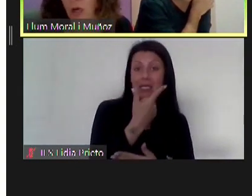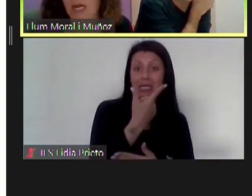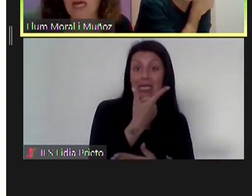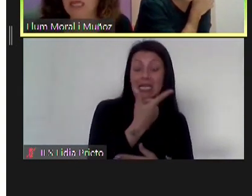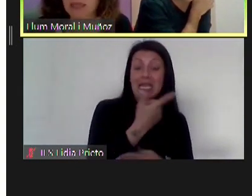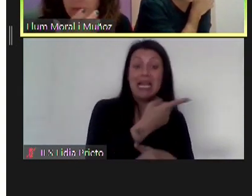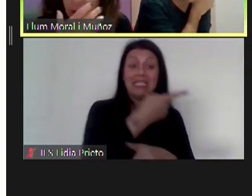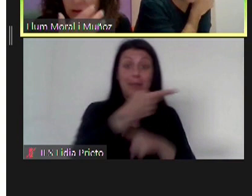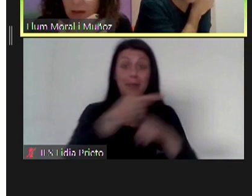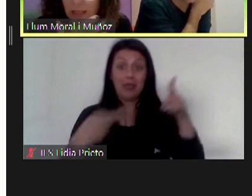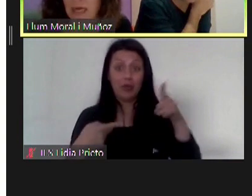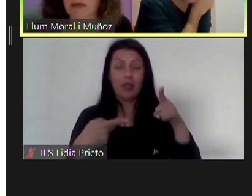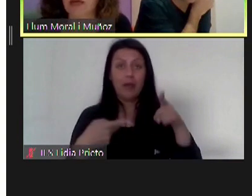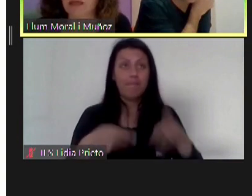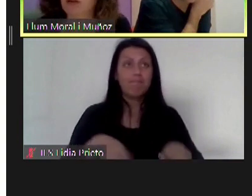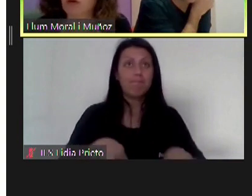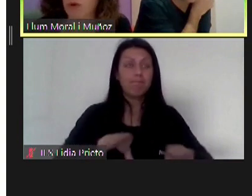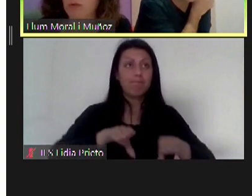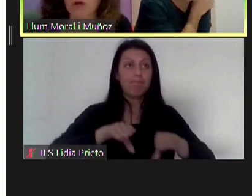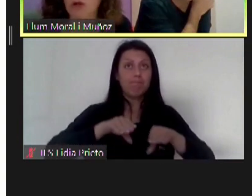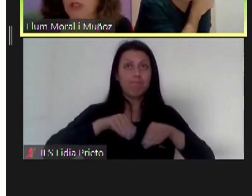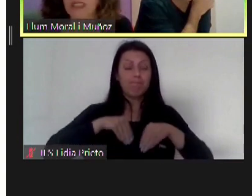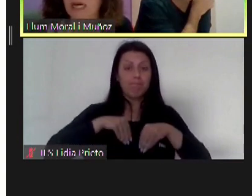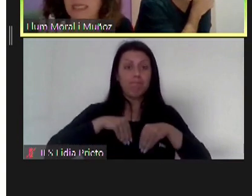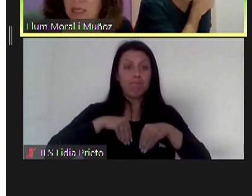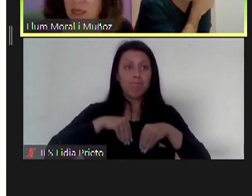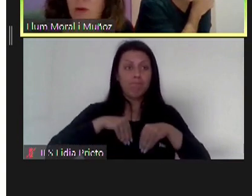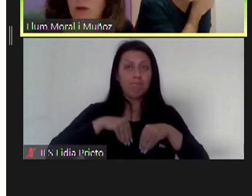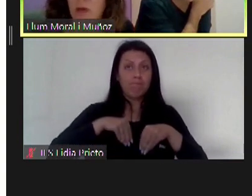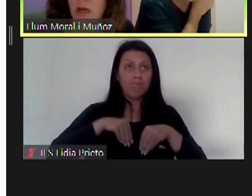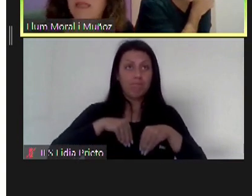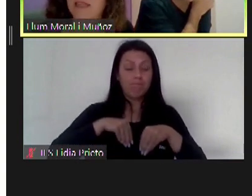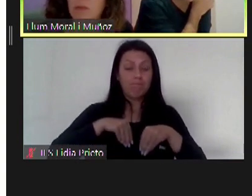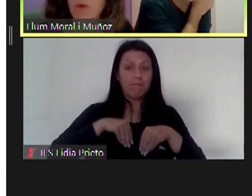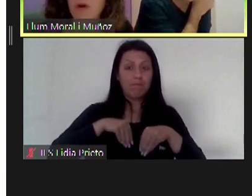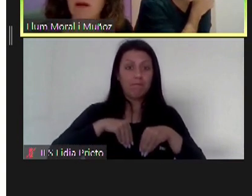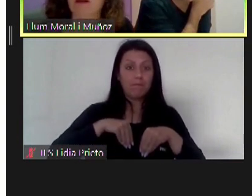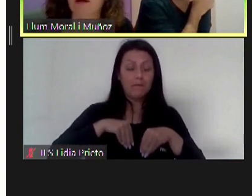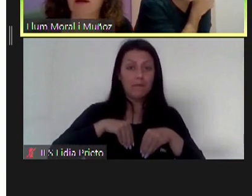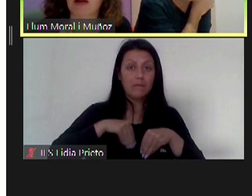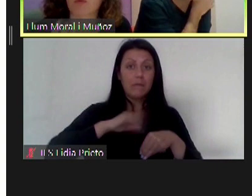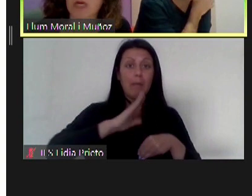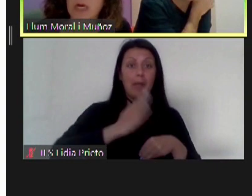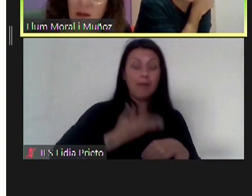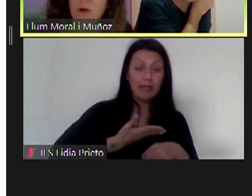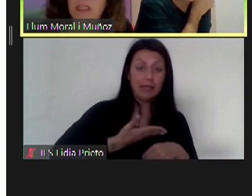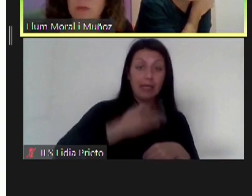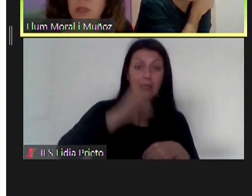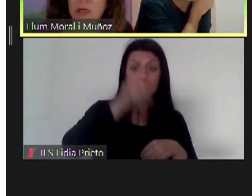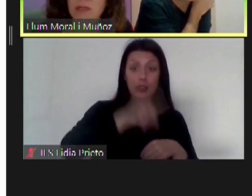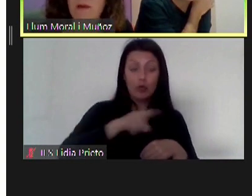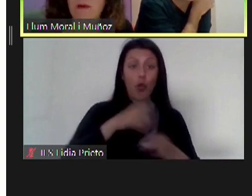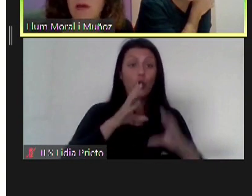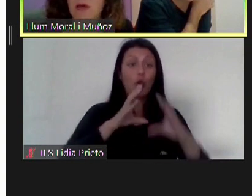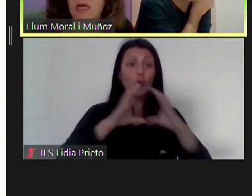la medicación le hace estar tan como dormido que no está siguiendo el tiempo en la comunicación con